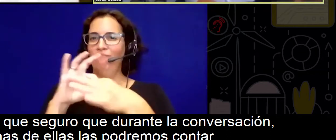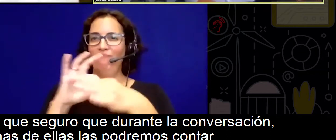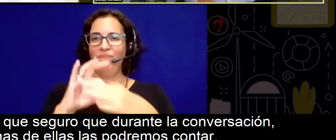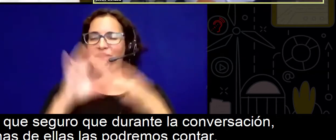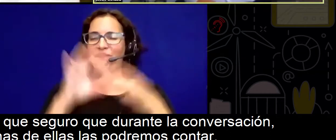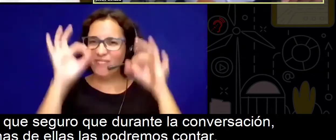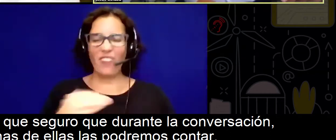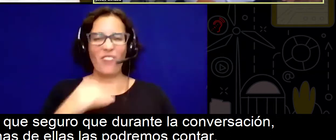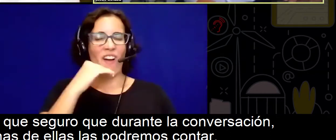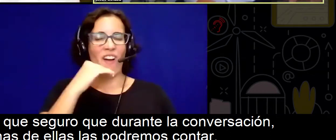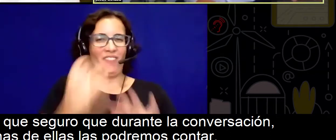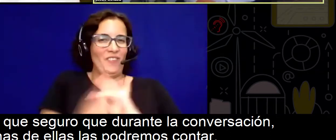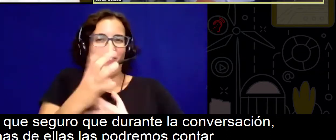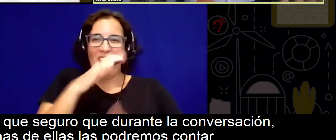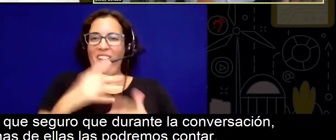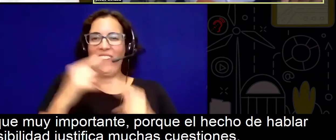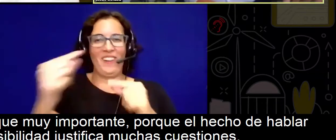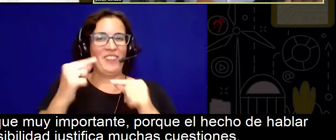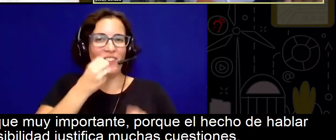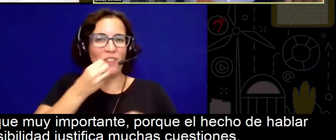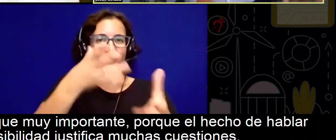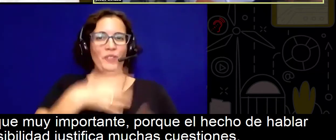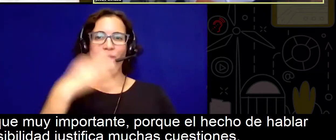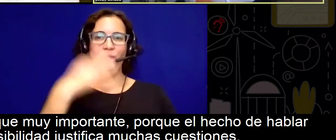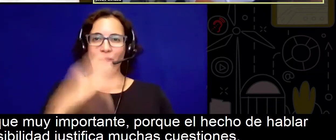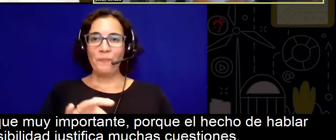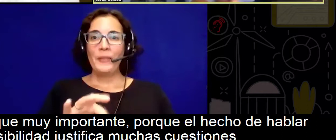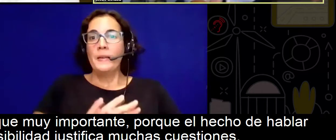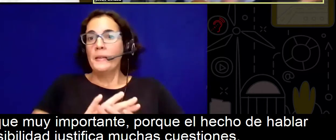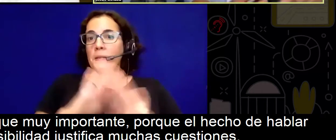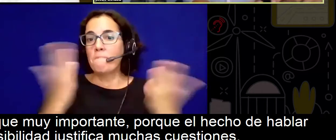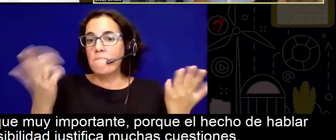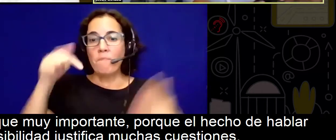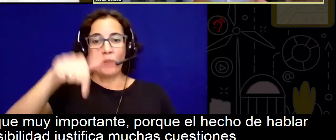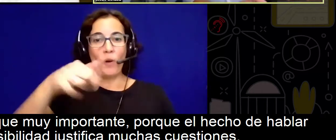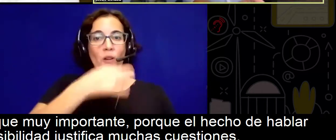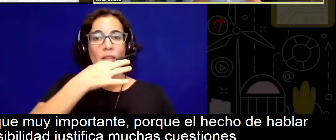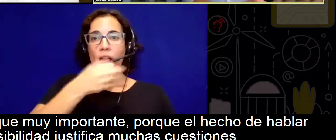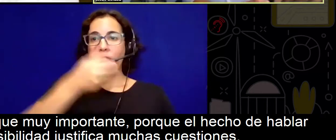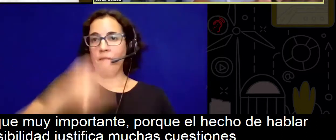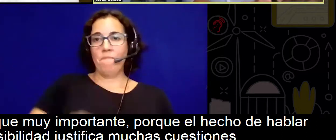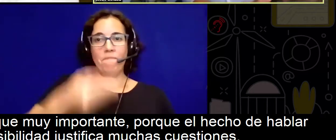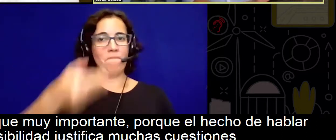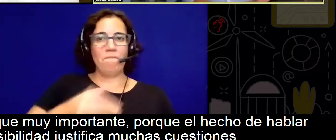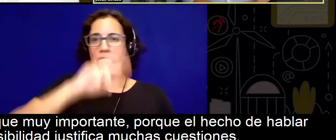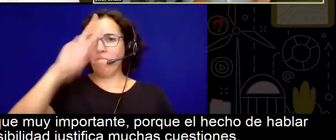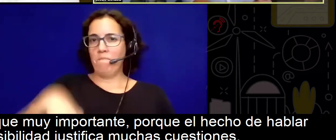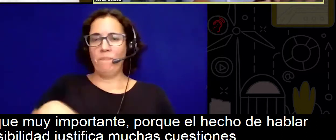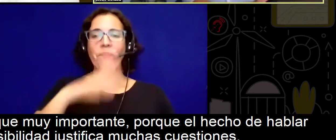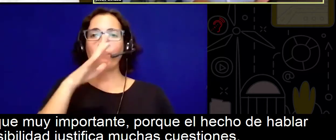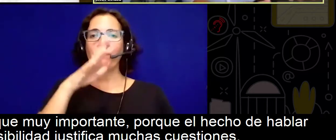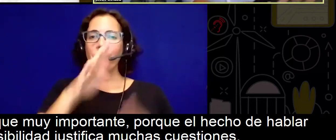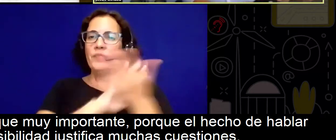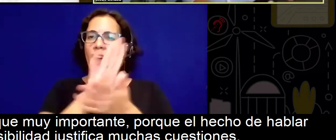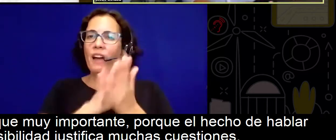Jesús, algunas de ellas las podremos contar. Y bueno, que es una tarde, yo creo que muy importante, ¿no? Porque el hecho de hablar de accesibilidad